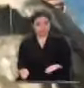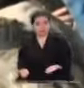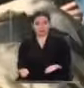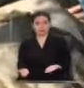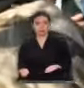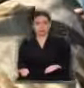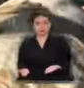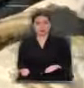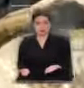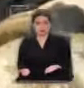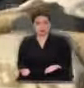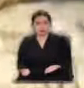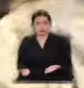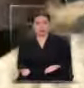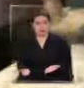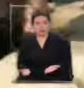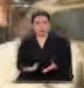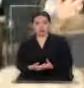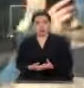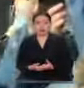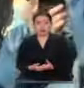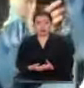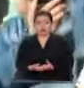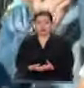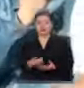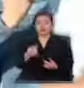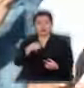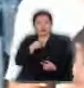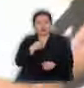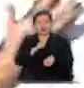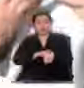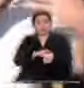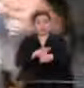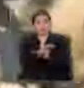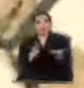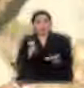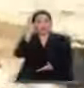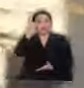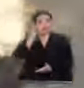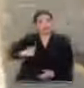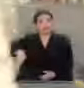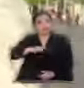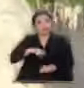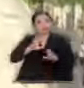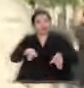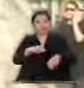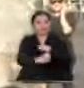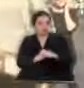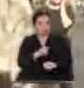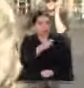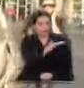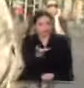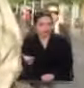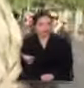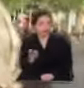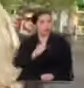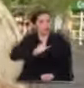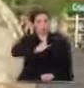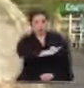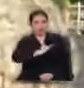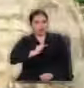Eso ya está en manos de la justicia, o sea, no viene el caso. Mejor de la respuesta, señora, tengo 34 años. Quiero dar el tiempo. Ustedes que tenemos evidentemente de lo que hayan hecho los generales y se produce ahí un